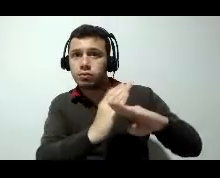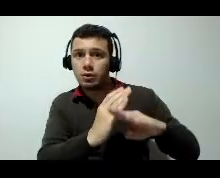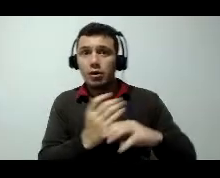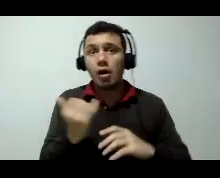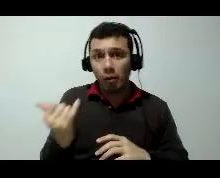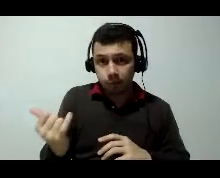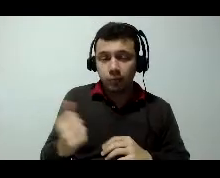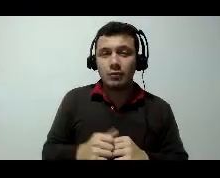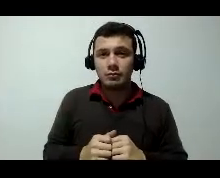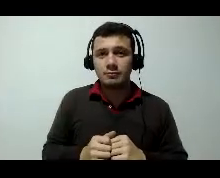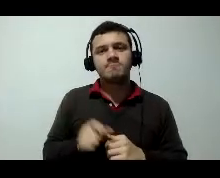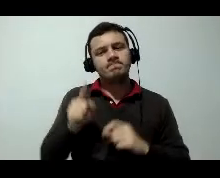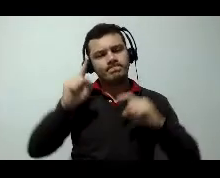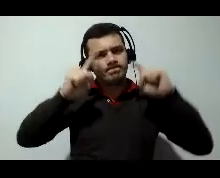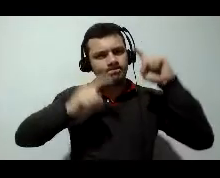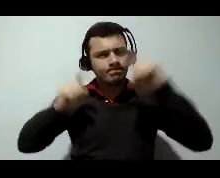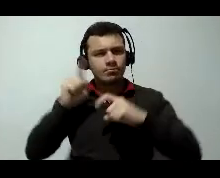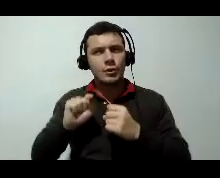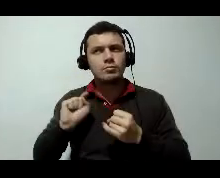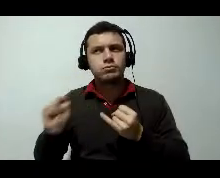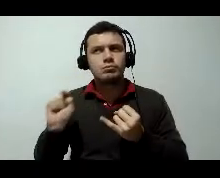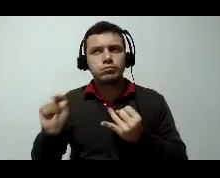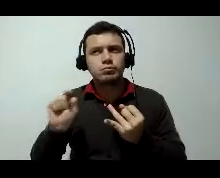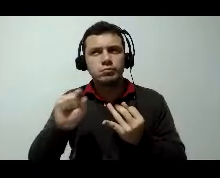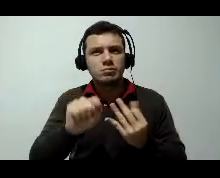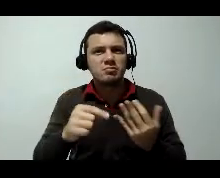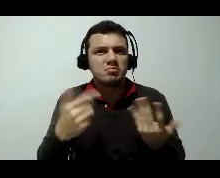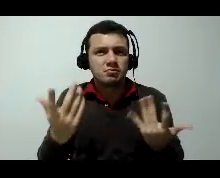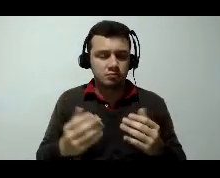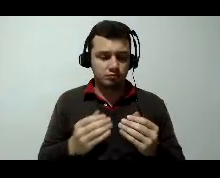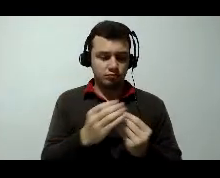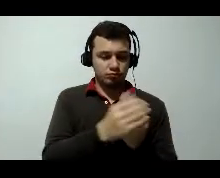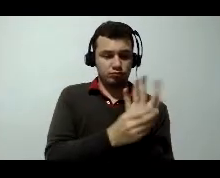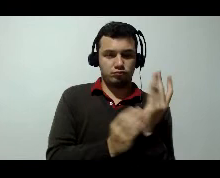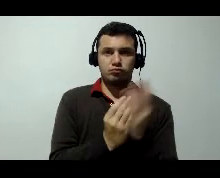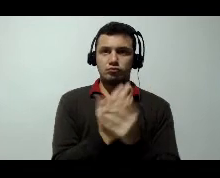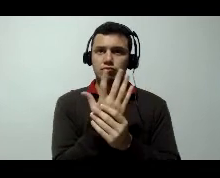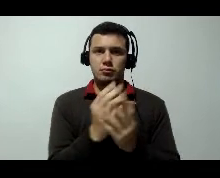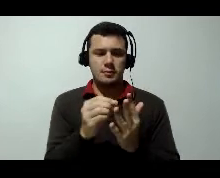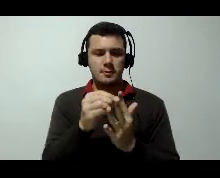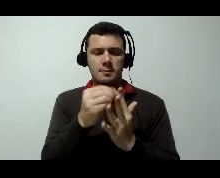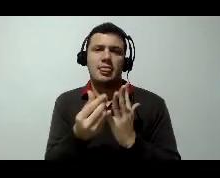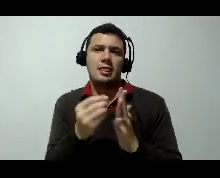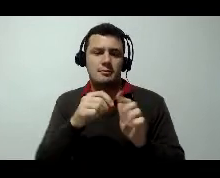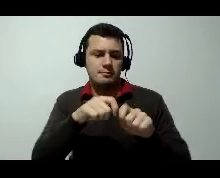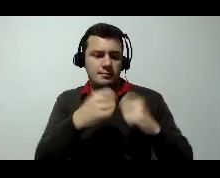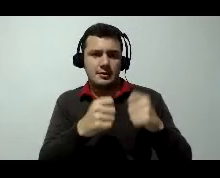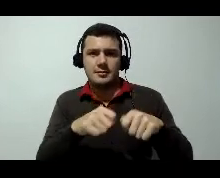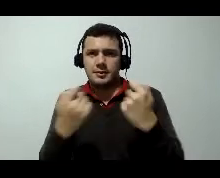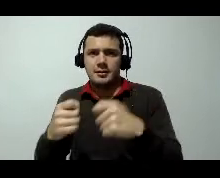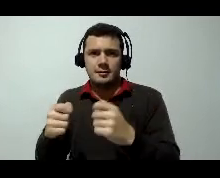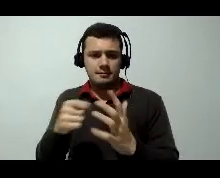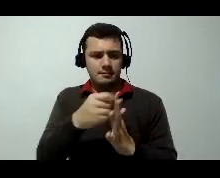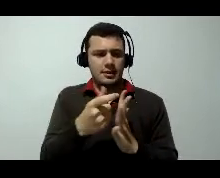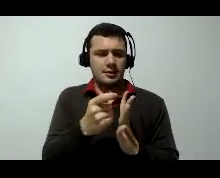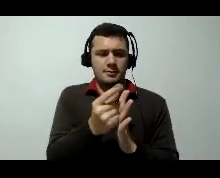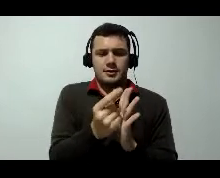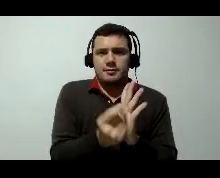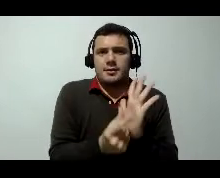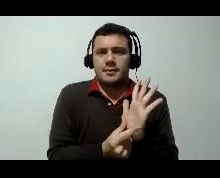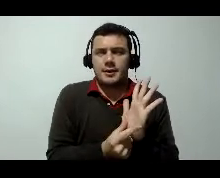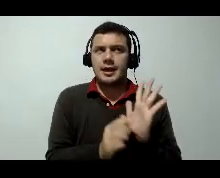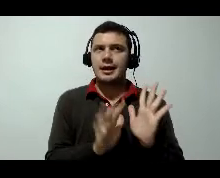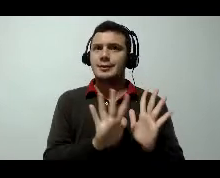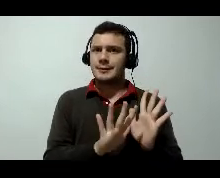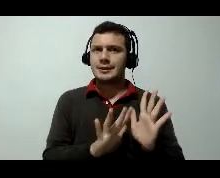¿Qué pasa si se me empiezan a romper los guantes y me llega un lote de guantes que se me rompieron? ¿Cuántas cajas de guantes tengo, cierto? Y